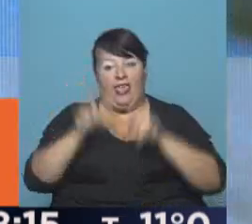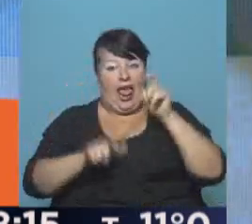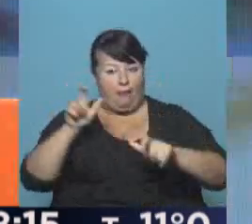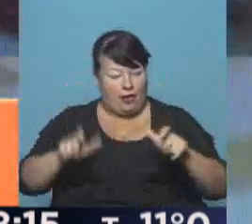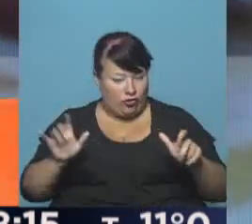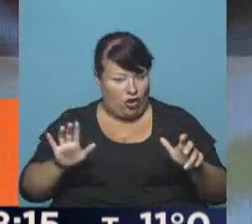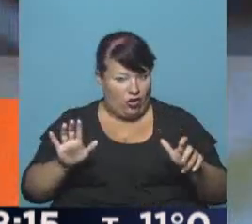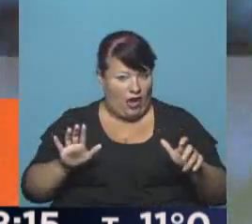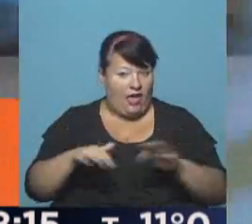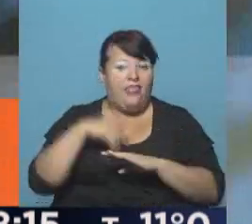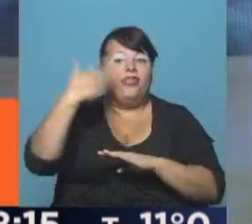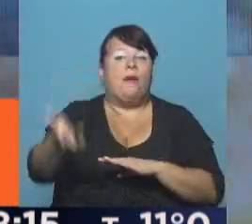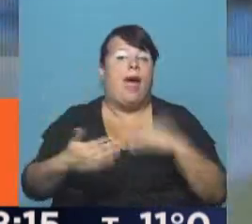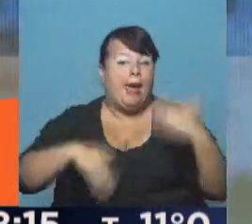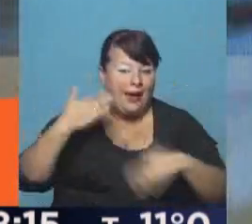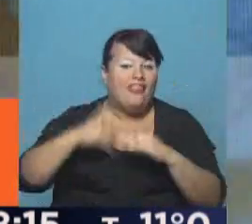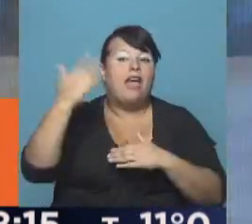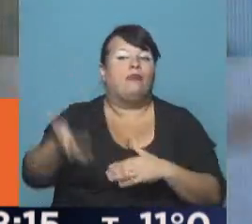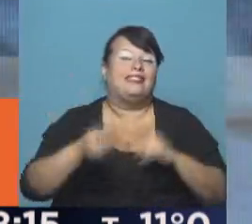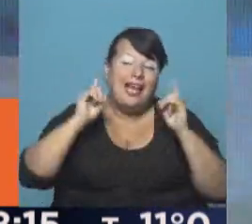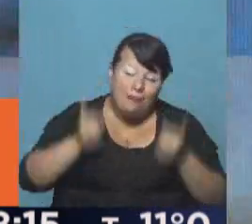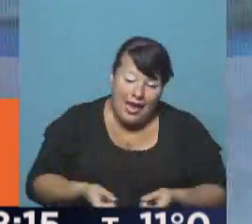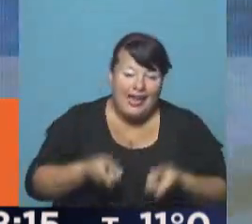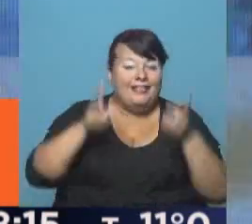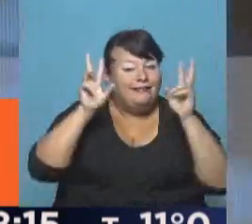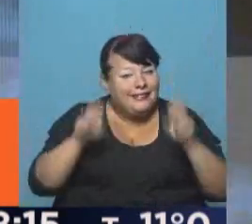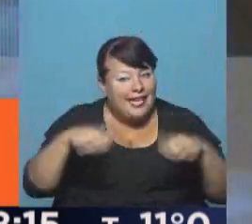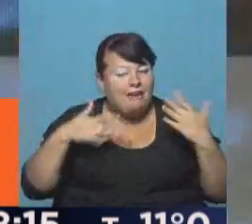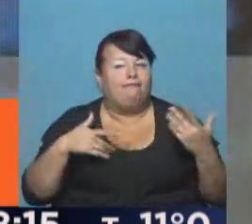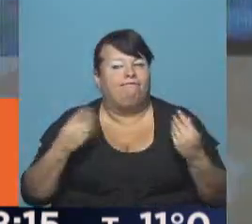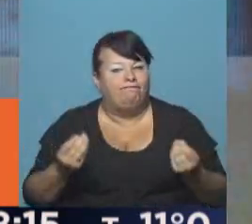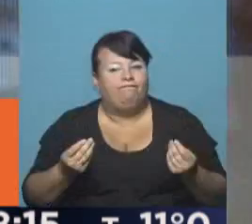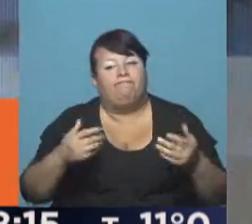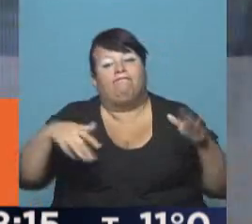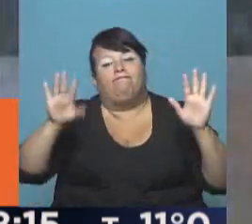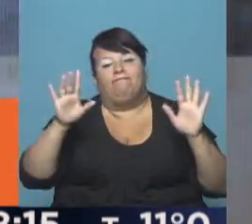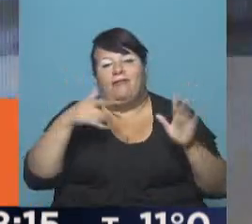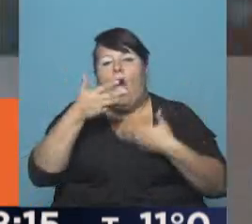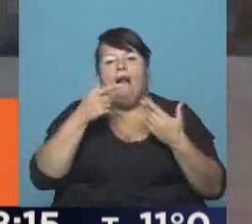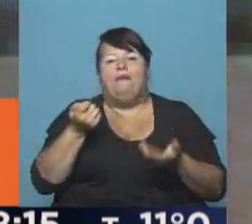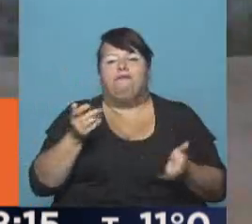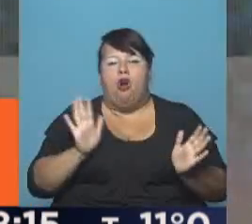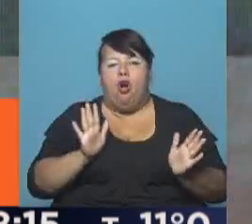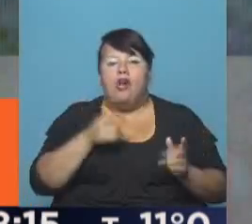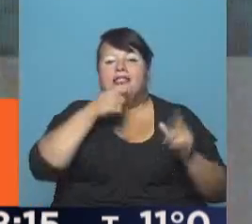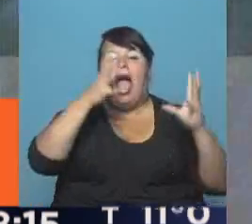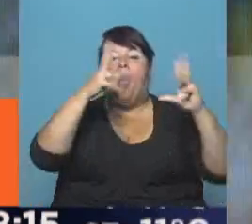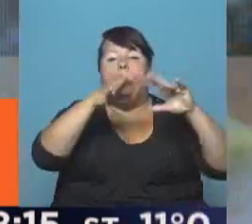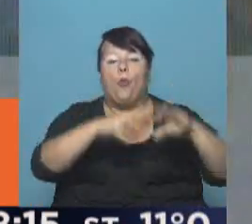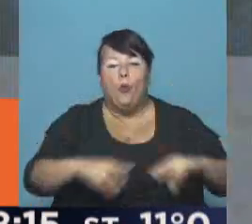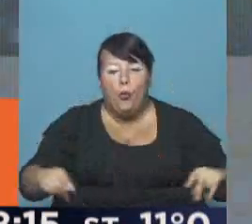si la posee emergencia que también es otro tema del cual digo en una de esas pocos se habla cuando el agua se